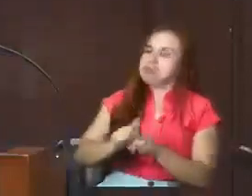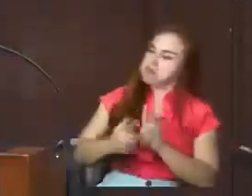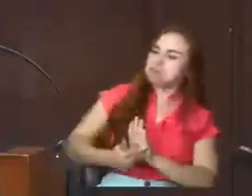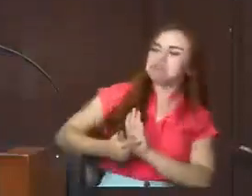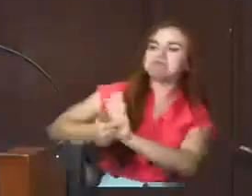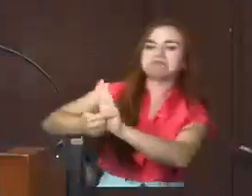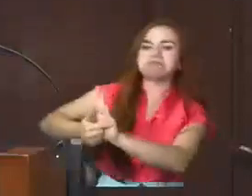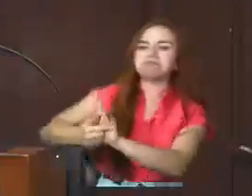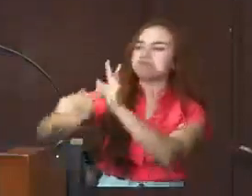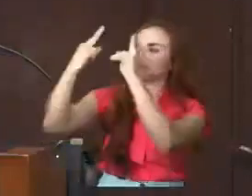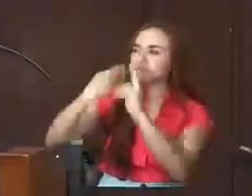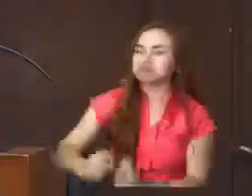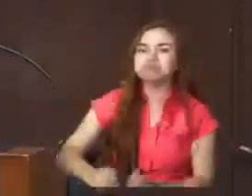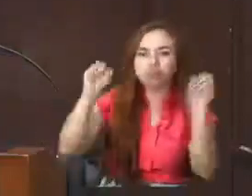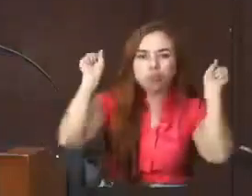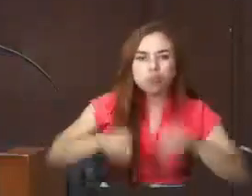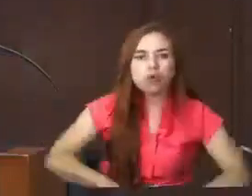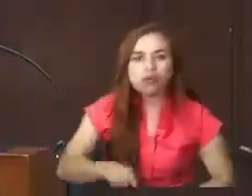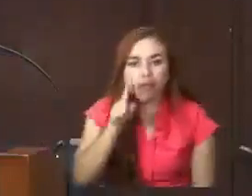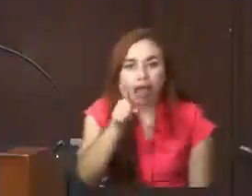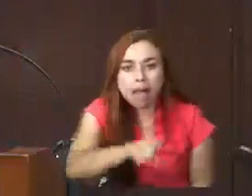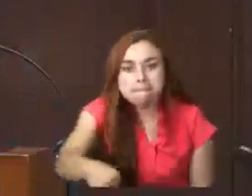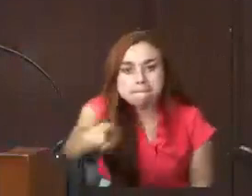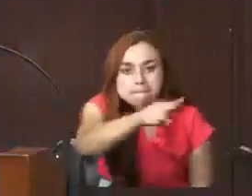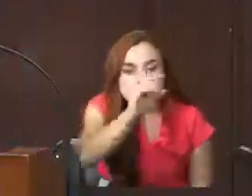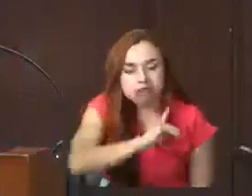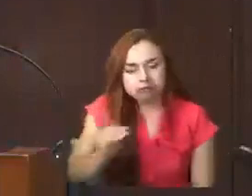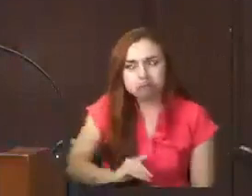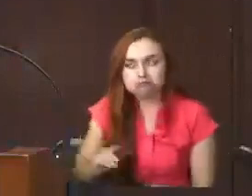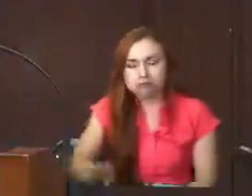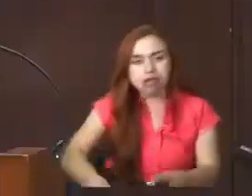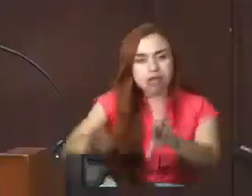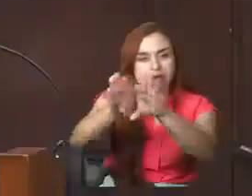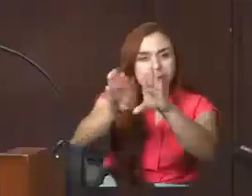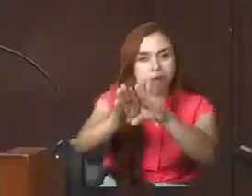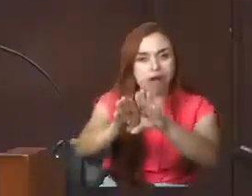Pero esto tiene que ir con el debido consenso de la sociedad panameña.